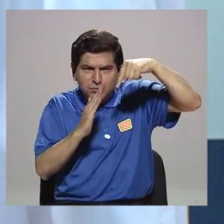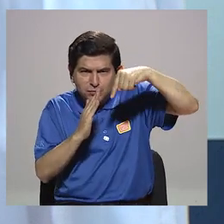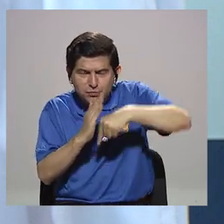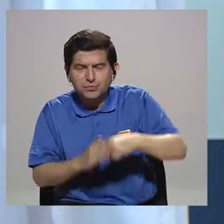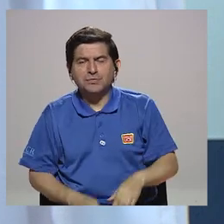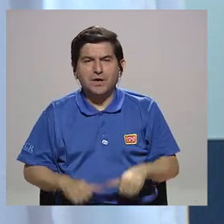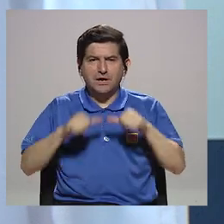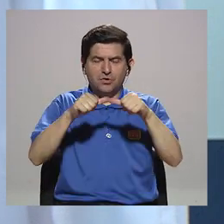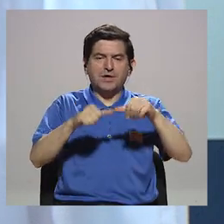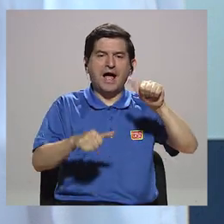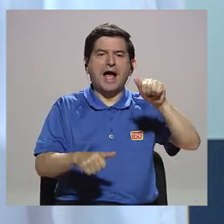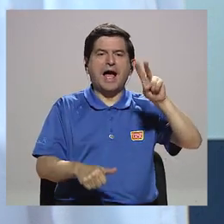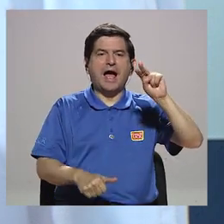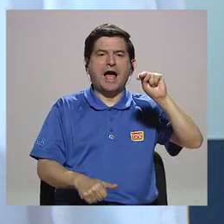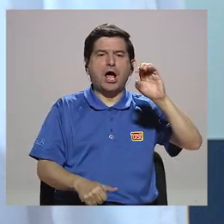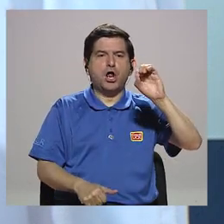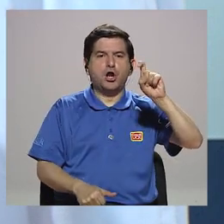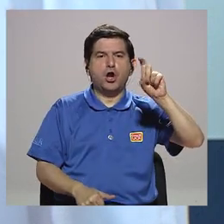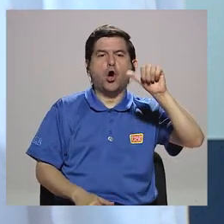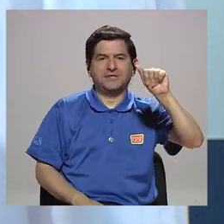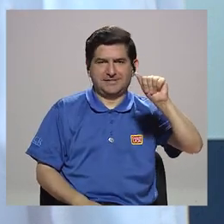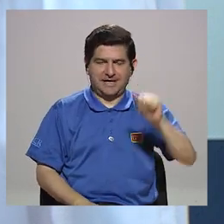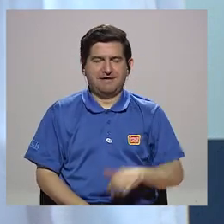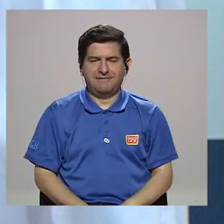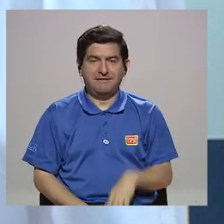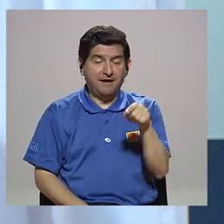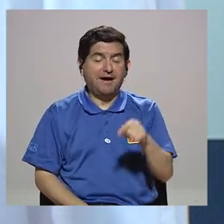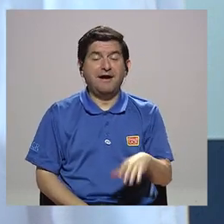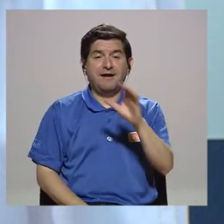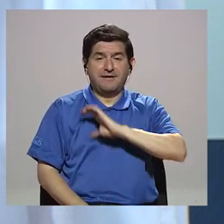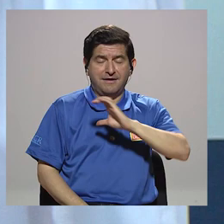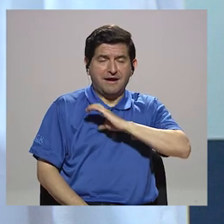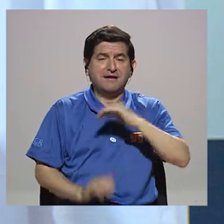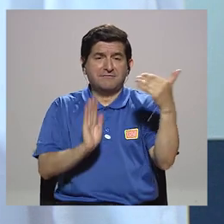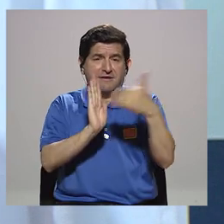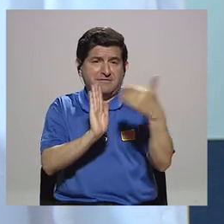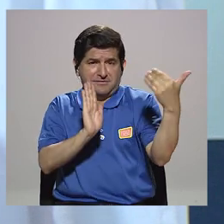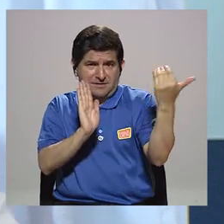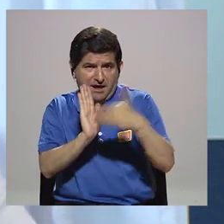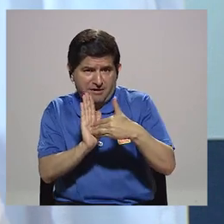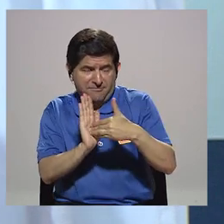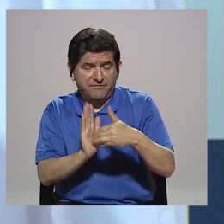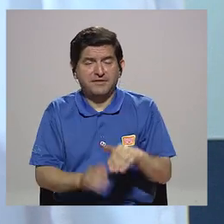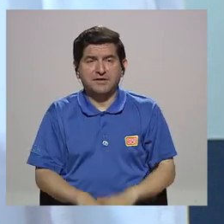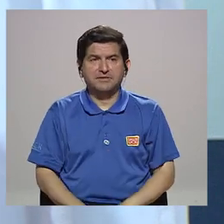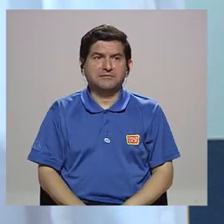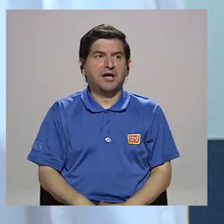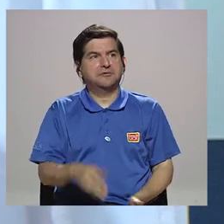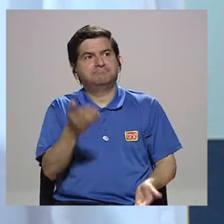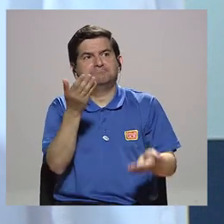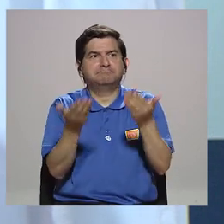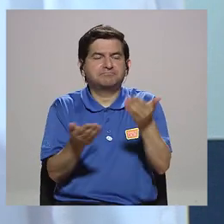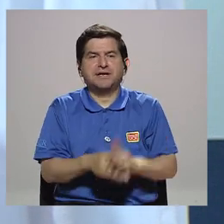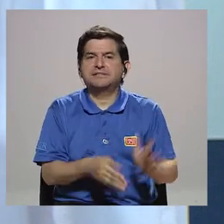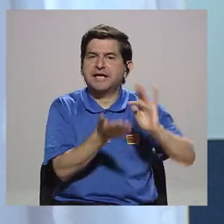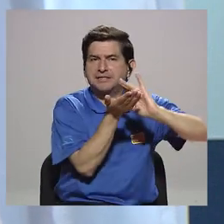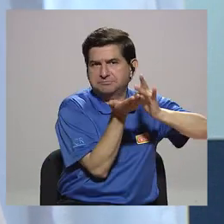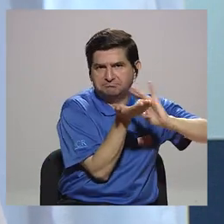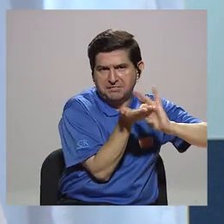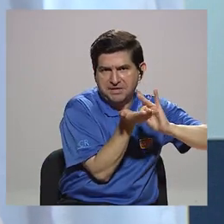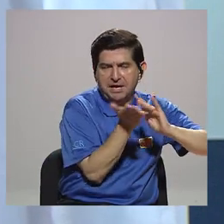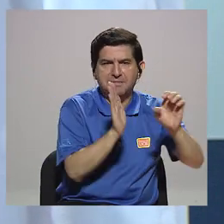continúa la noxa es el factor que te va a dañar, qué sé yo, para decirte algo,